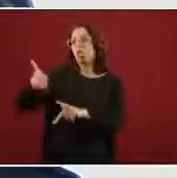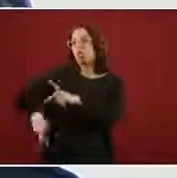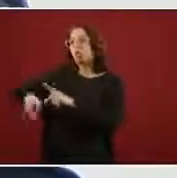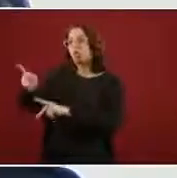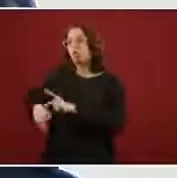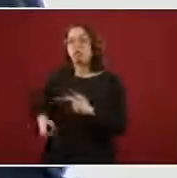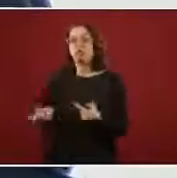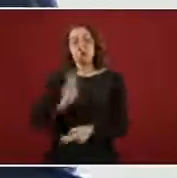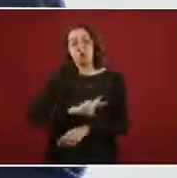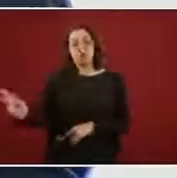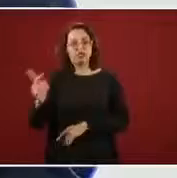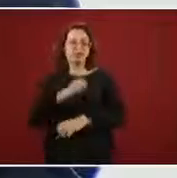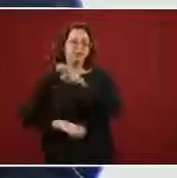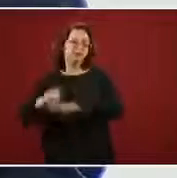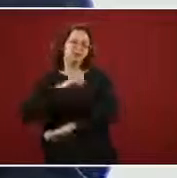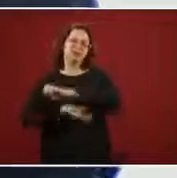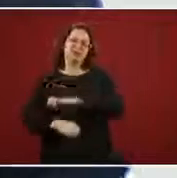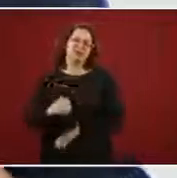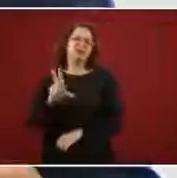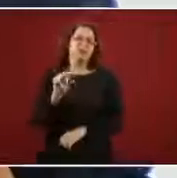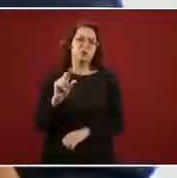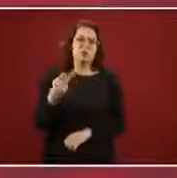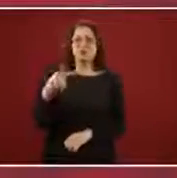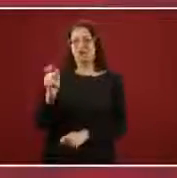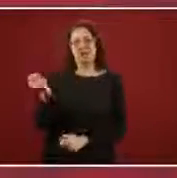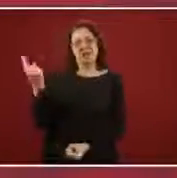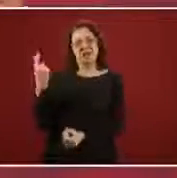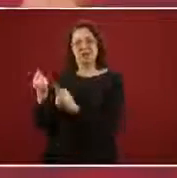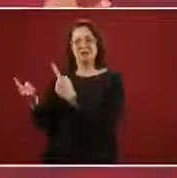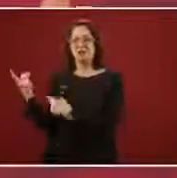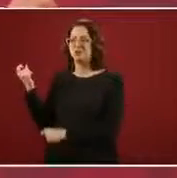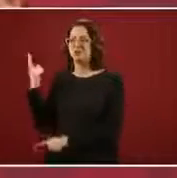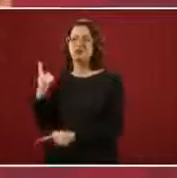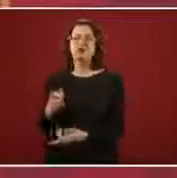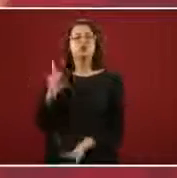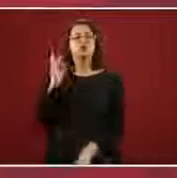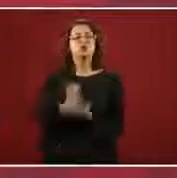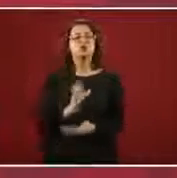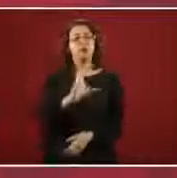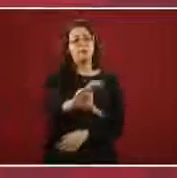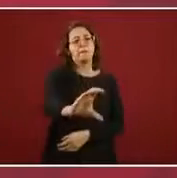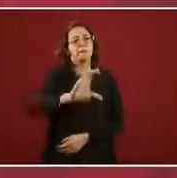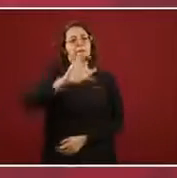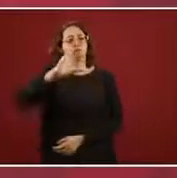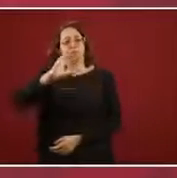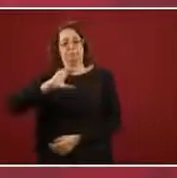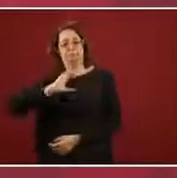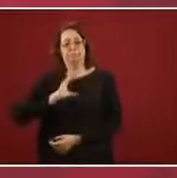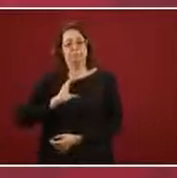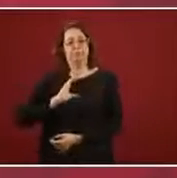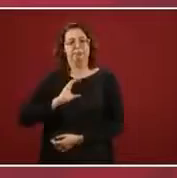echaron a perder, iban nada más por el anticipo,